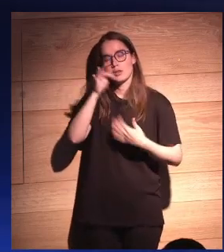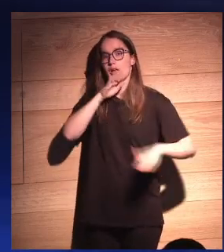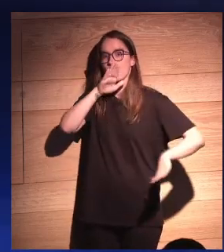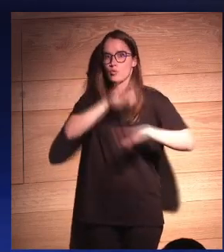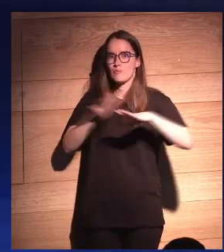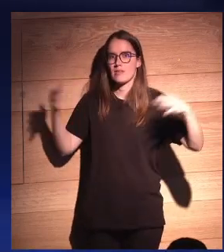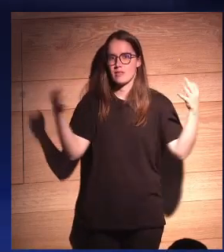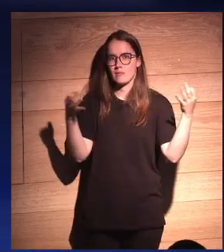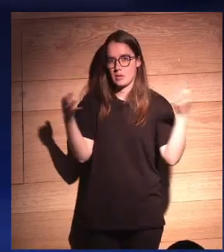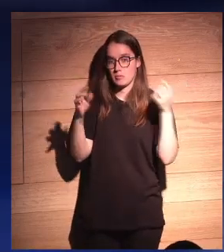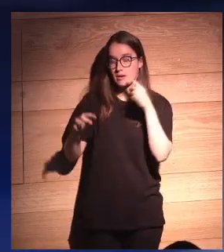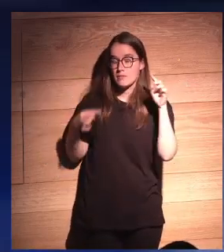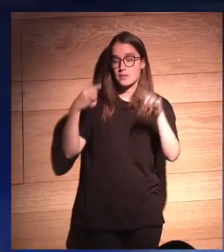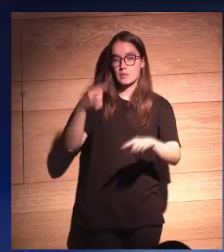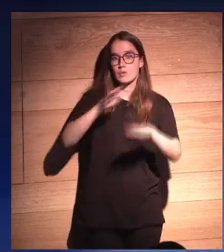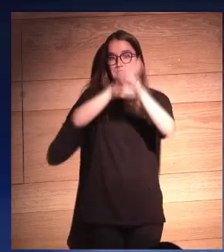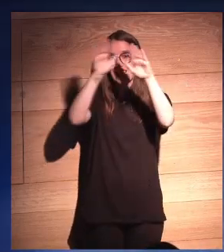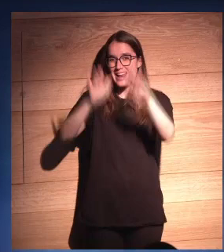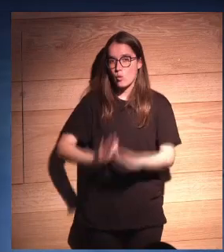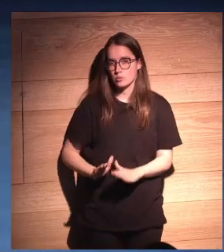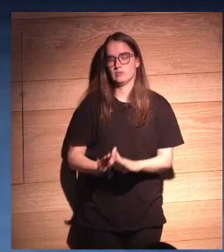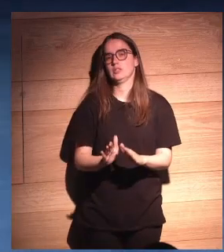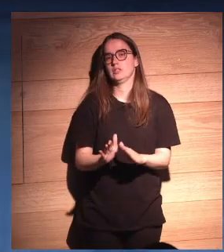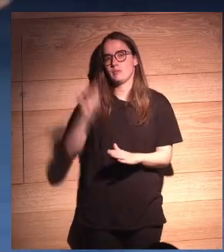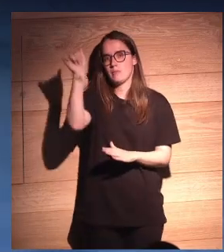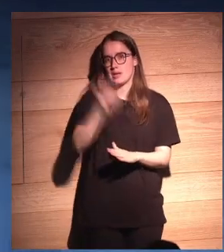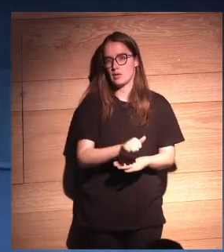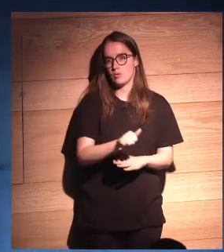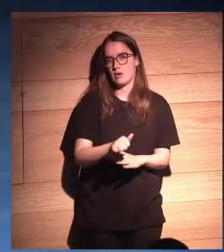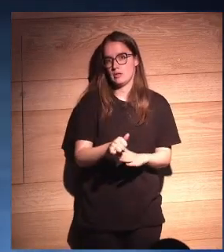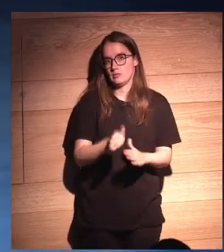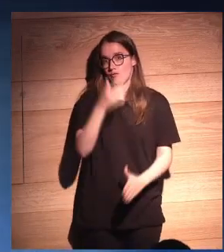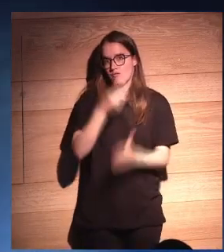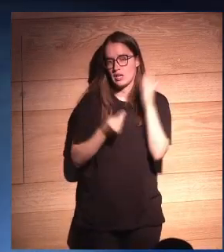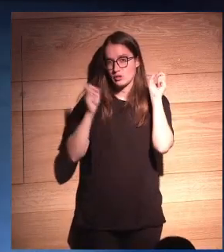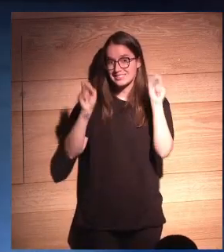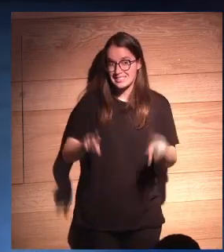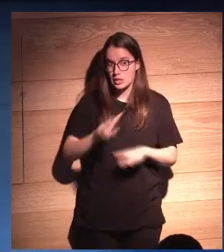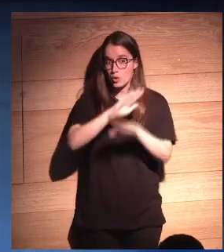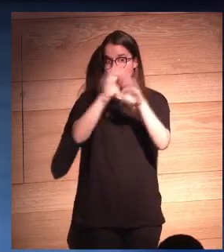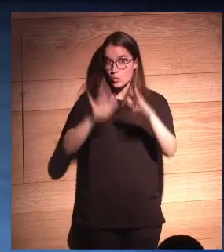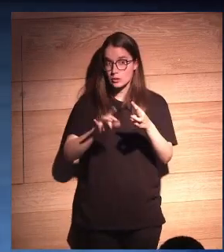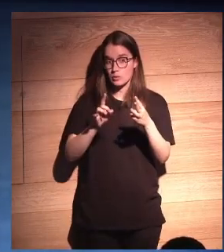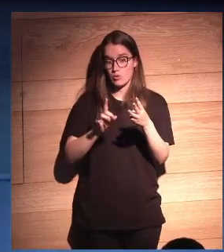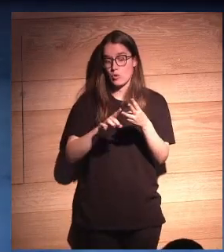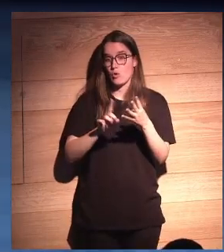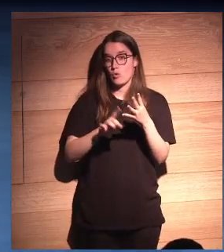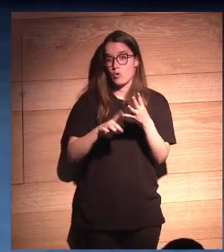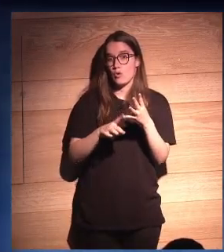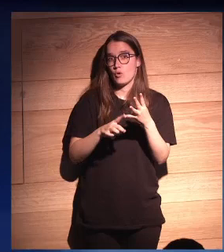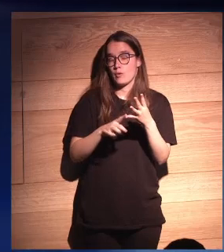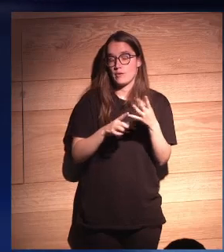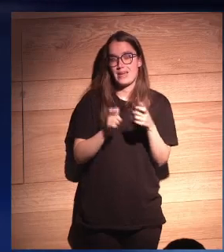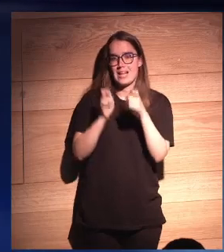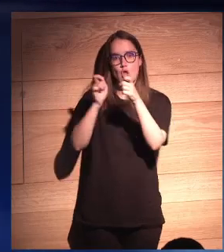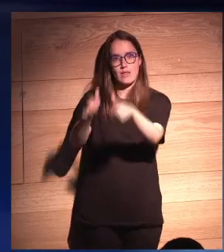cumplir para que luego en la última versión no la pases tan mal. Y lo último, que es cuando entregas tu